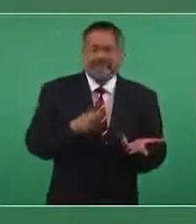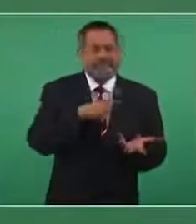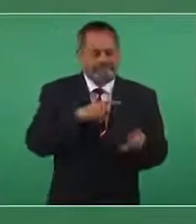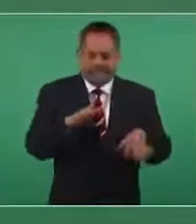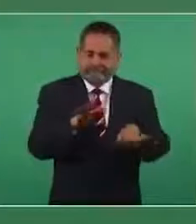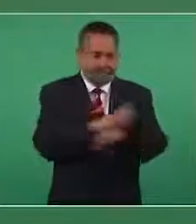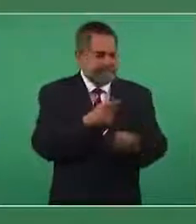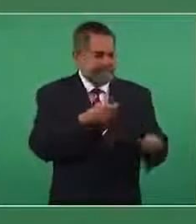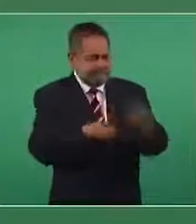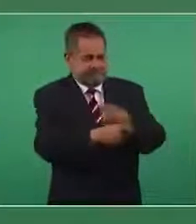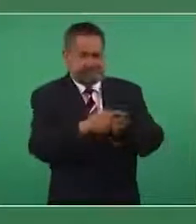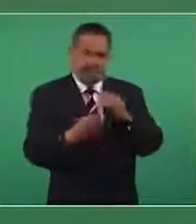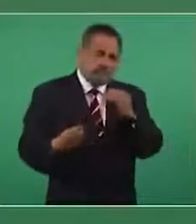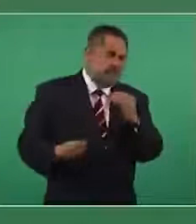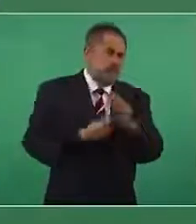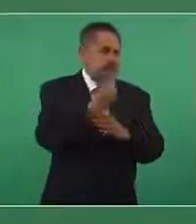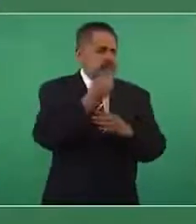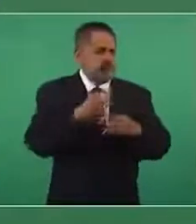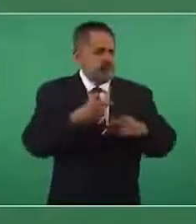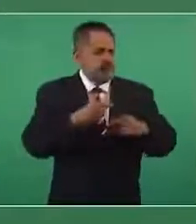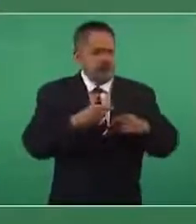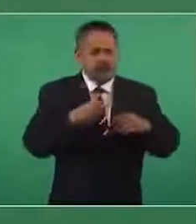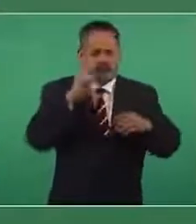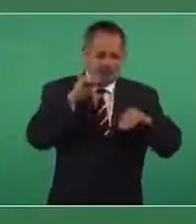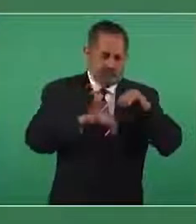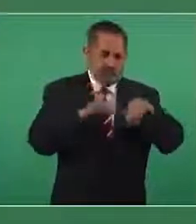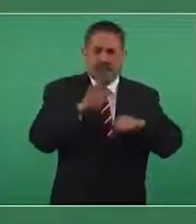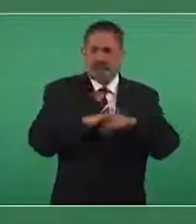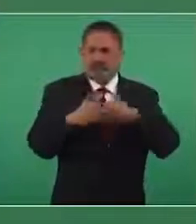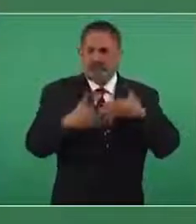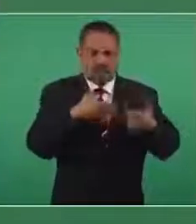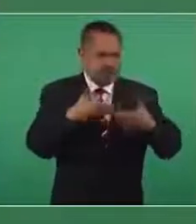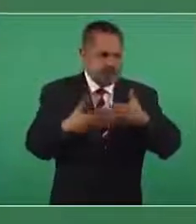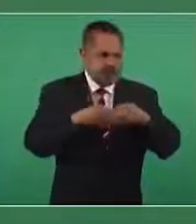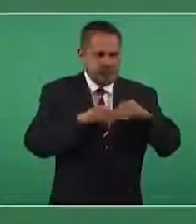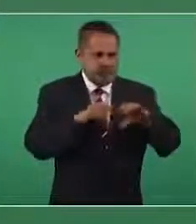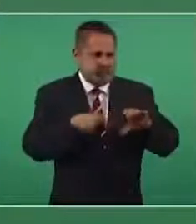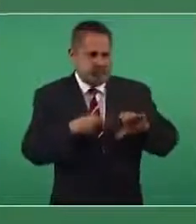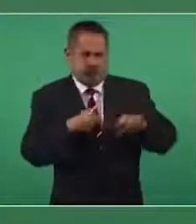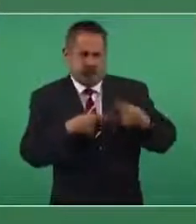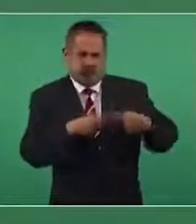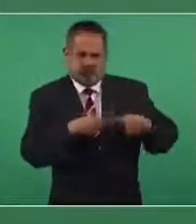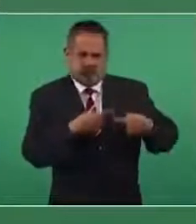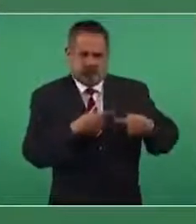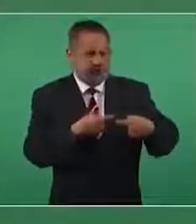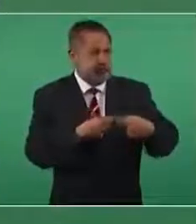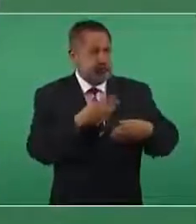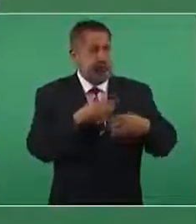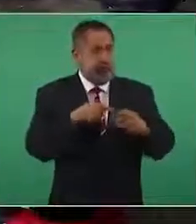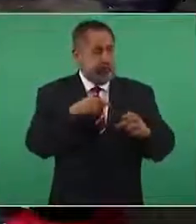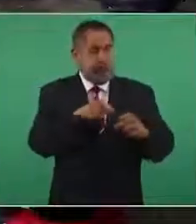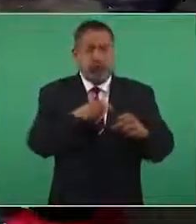cambiarlas por turbinas nuevas, modernas, que con la misma agua